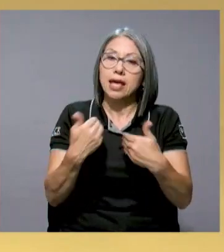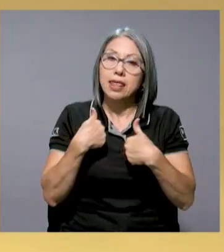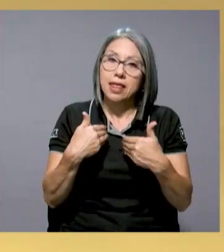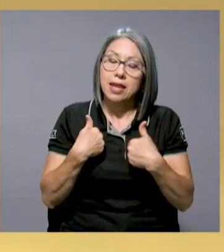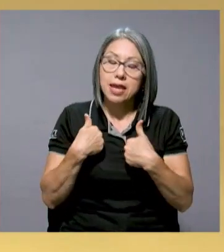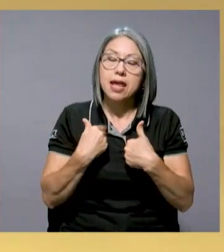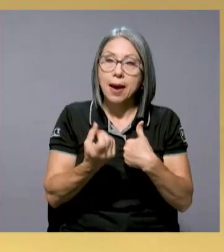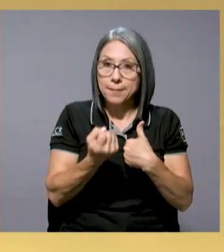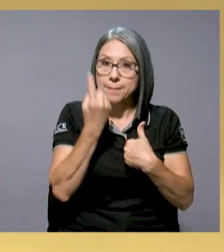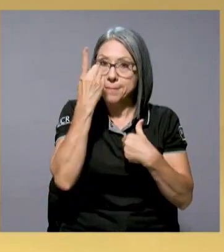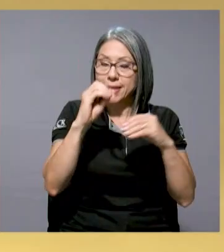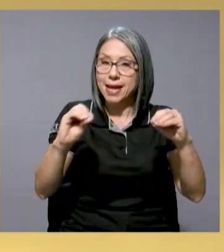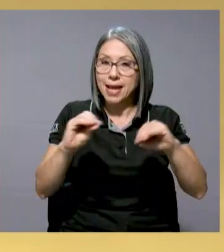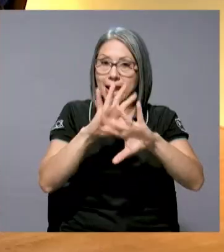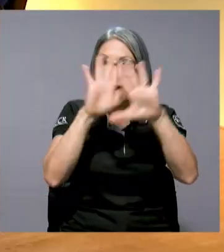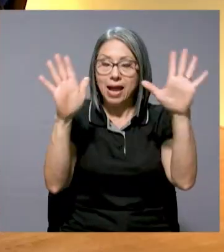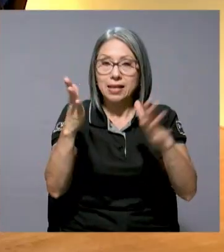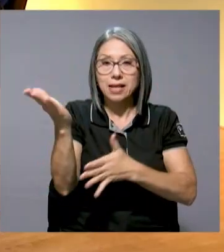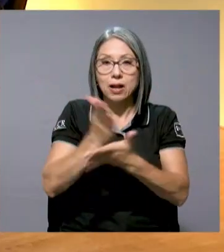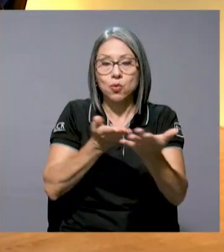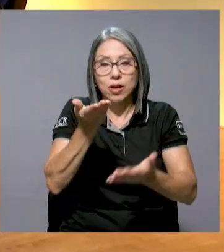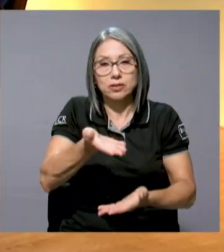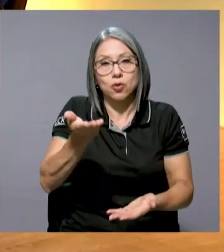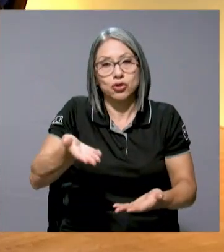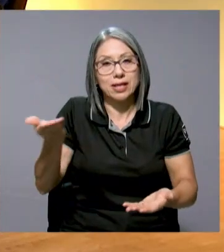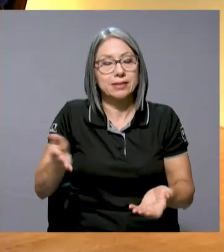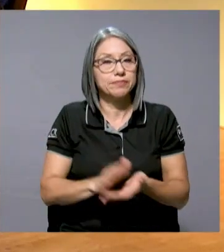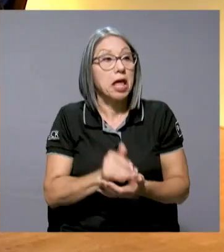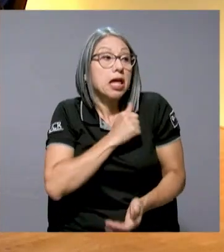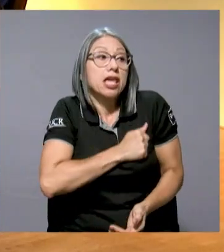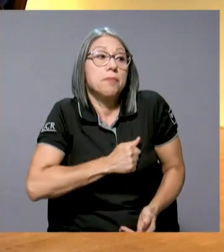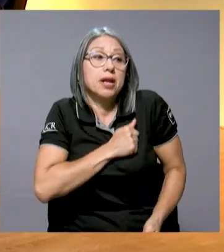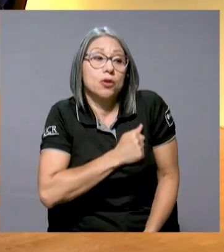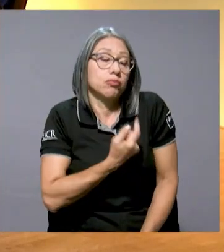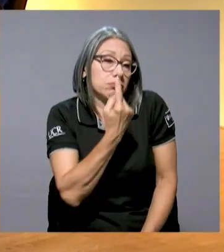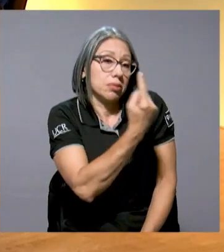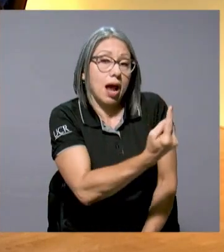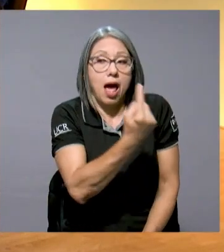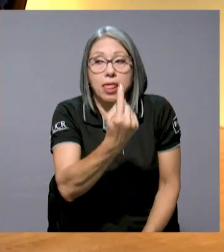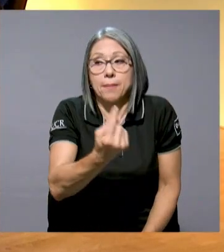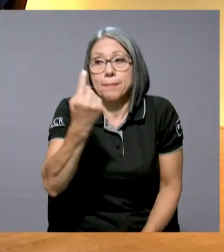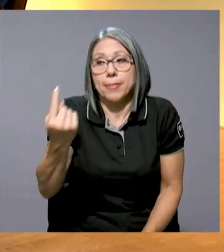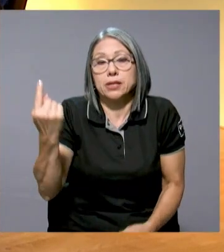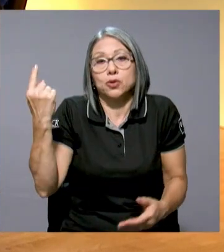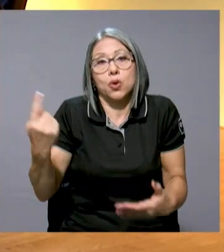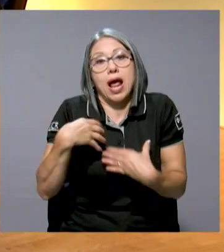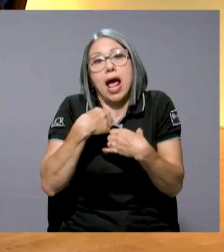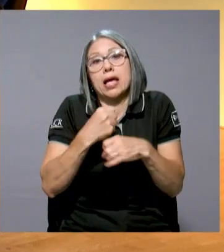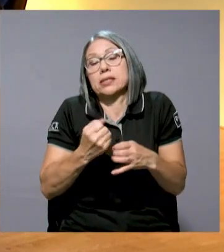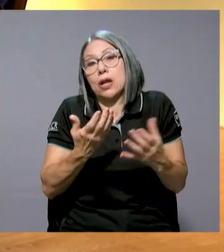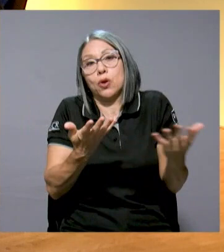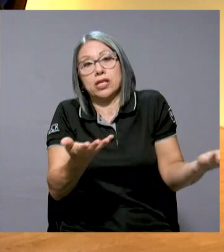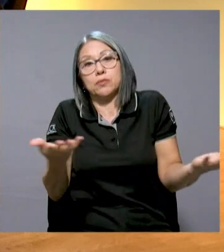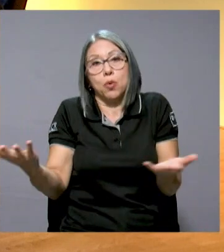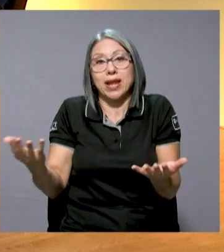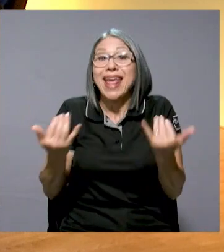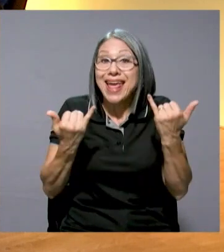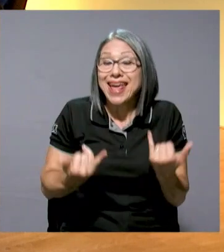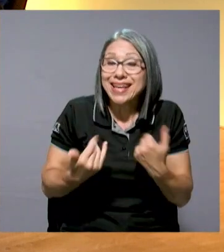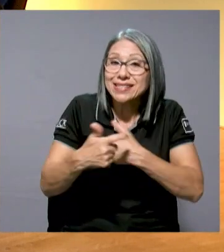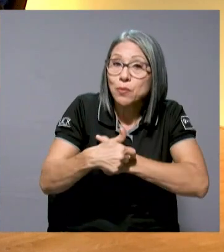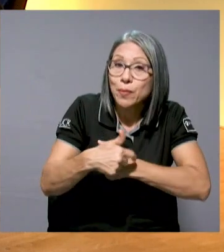bastante claras algunas cosas que, perdón, cada cual hace lo lo que dispone. Incluso en este momento no es